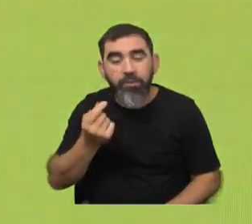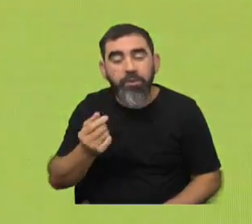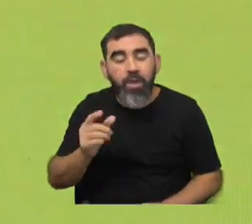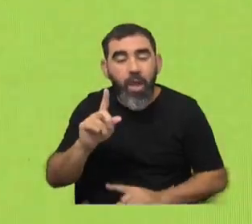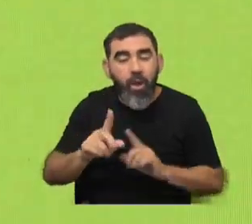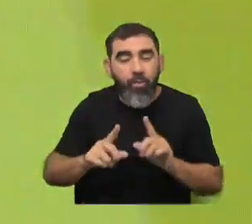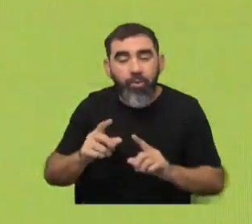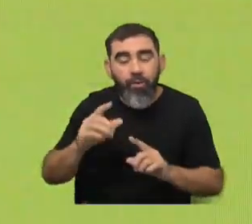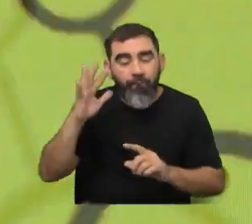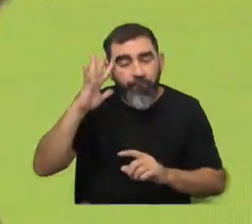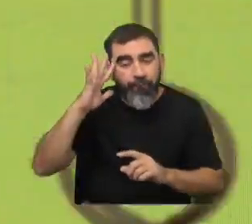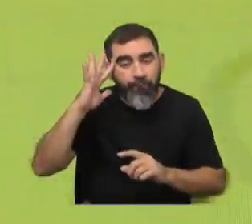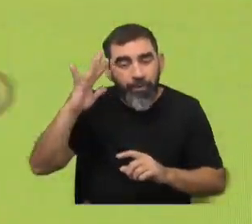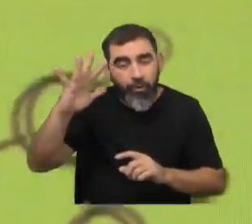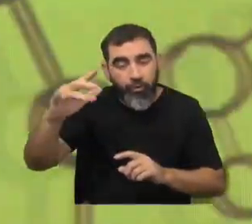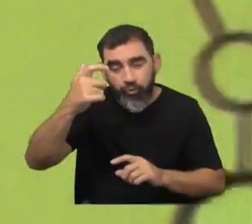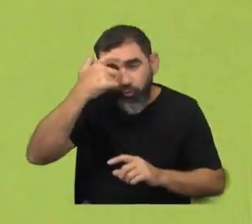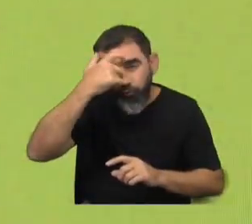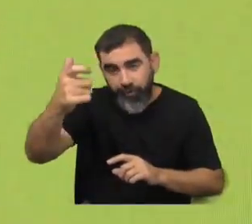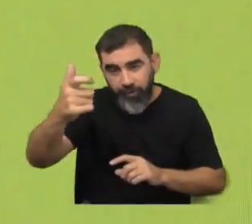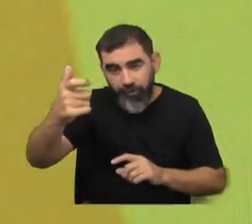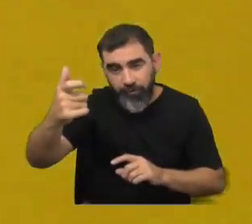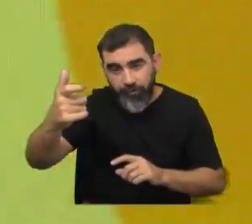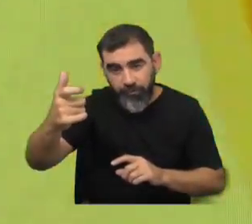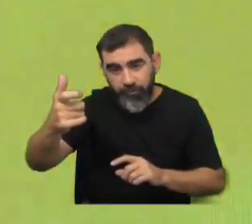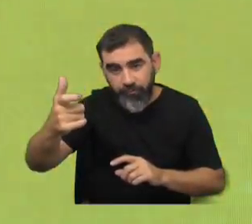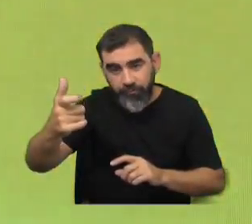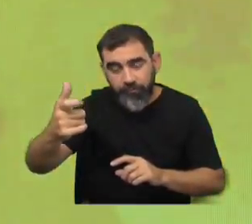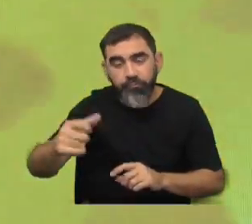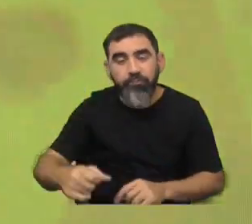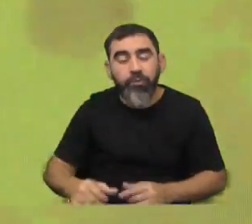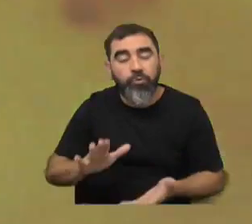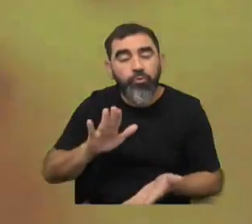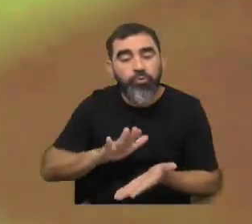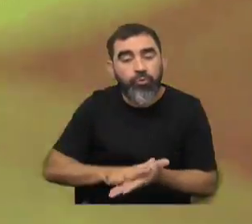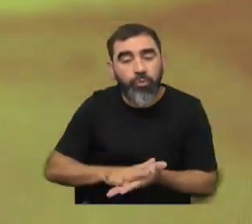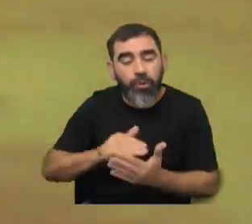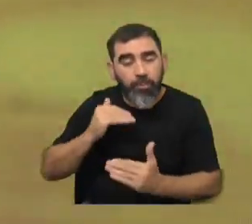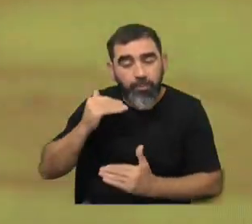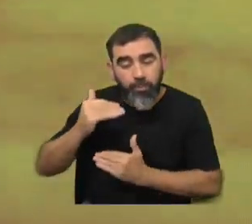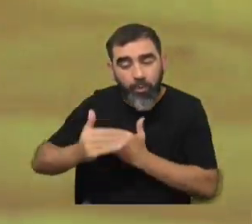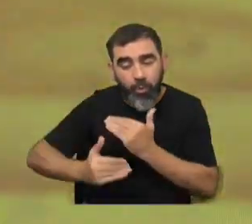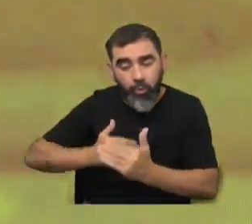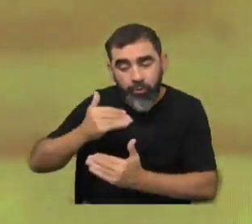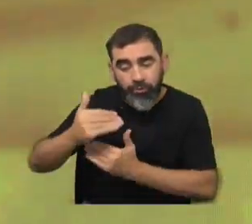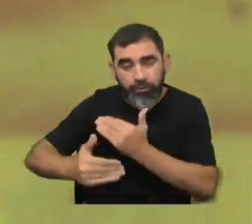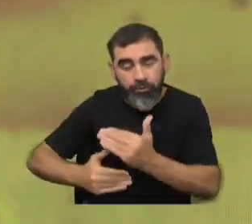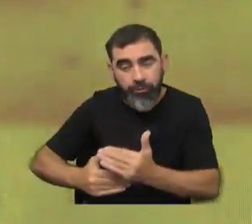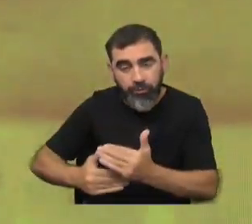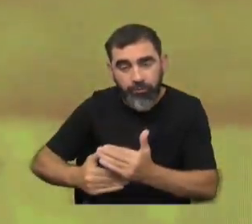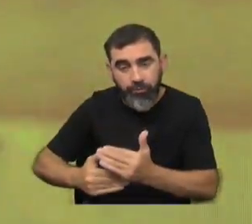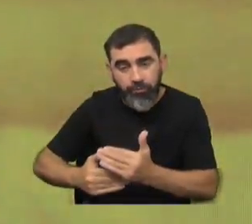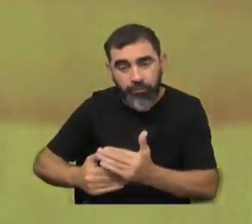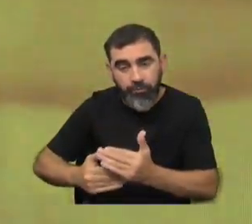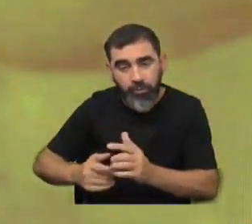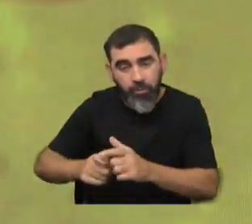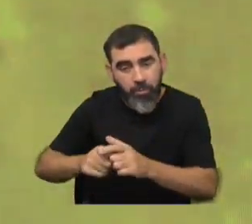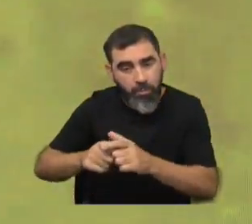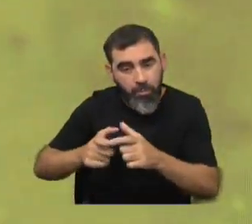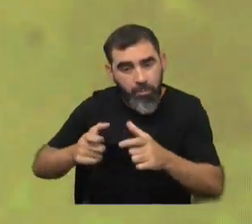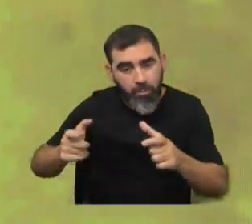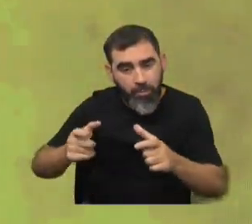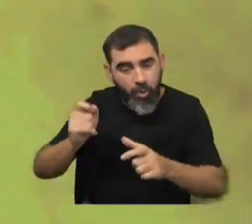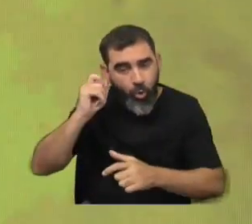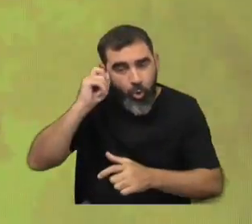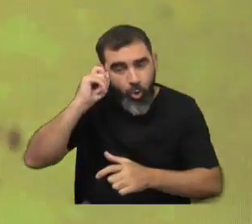La filosofía de la ciencia, en la reflexión sobre este proceso que conduce al incremento permanente de